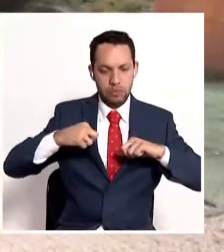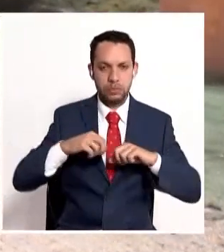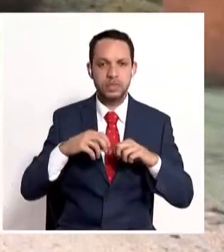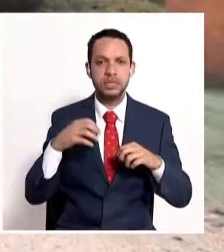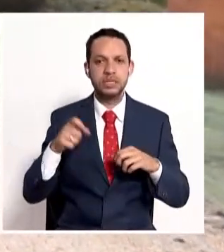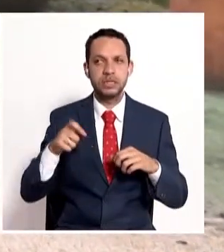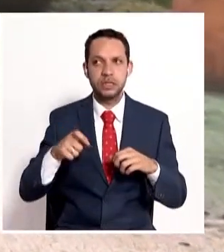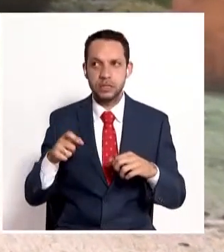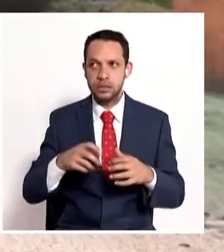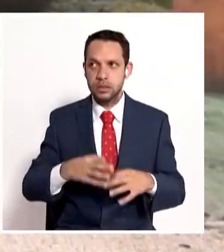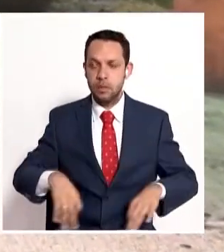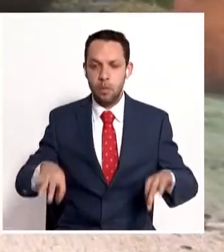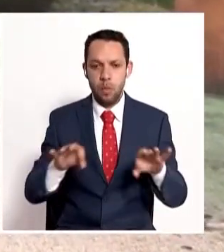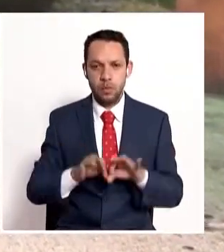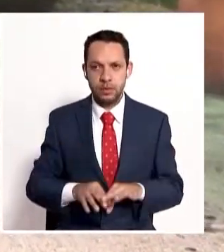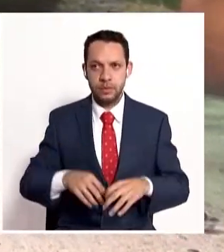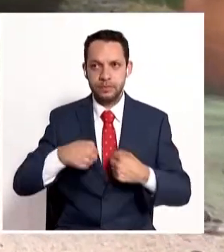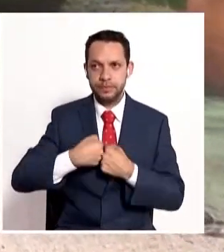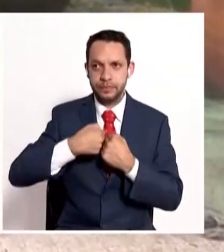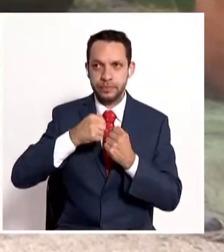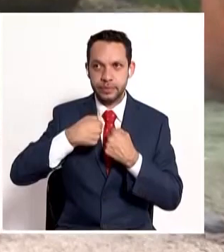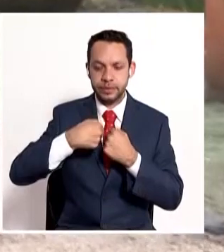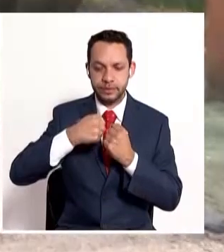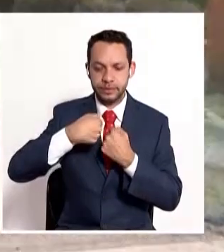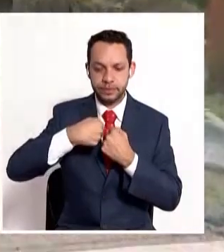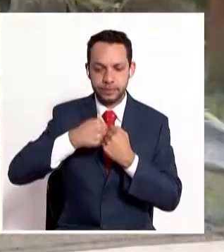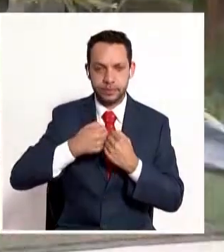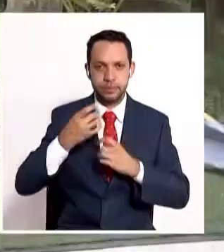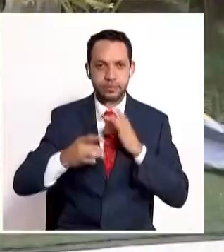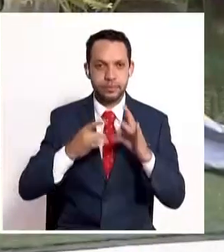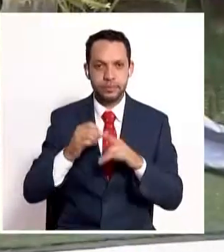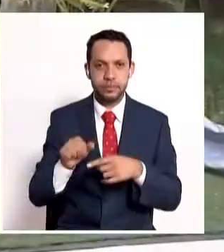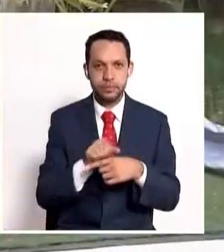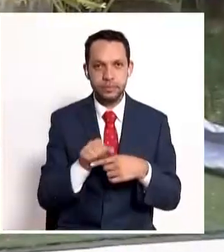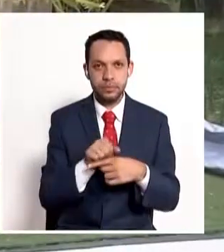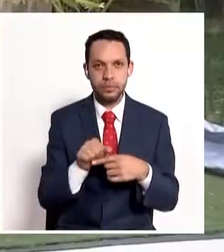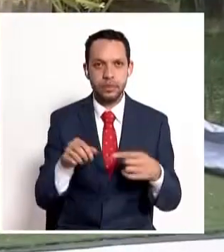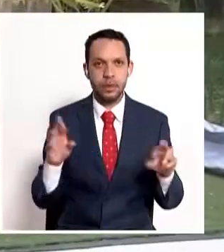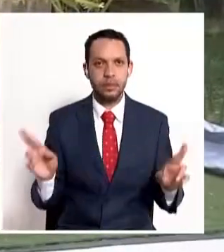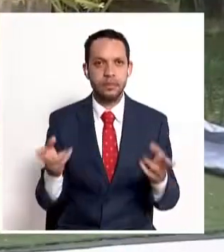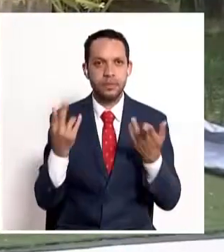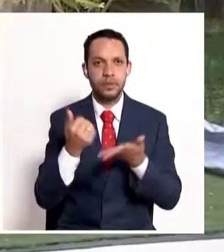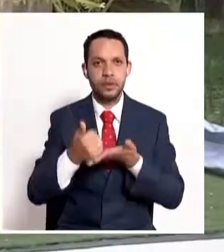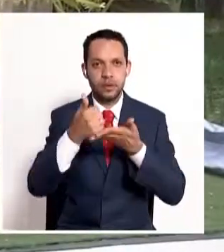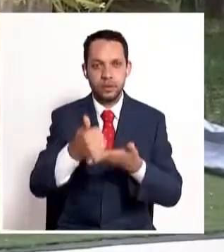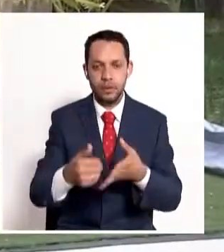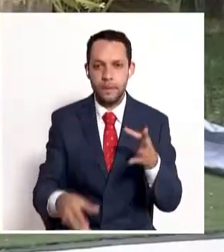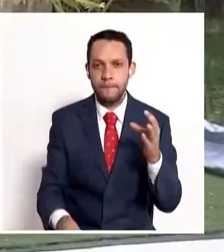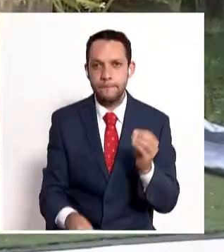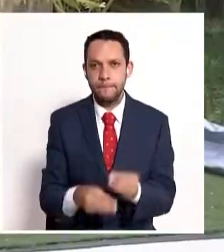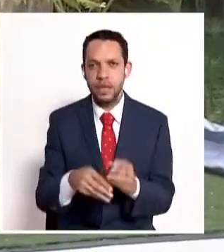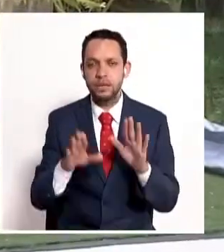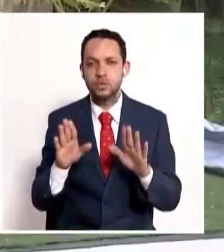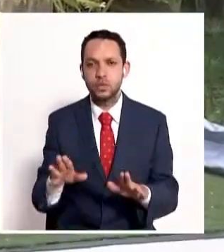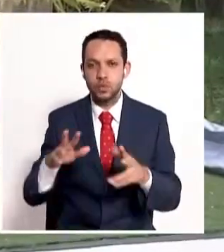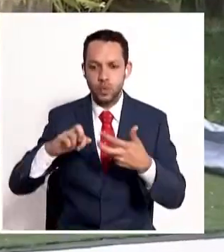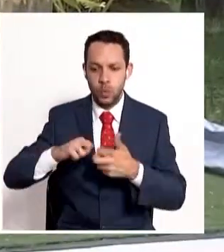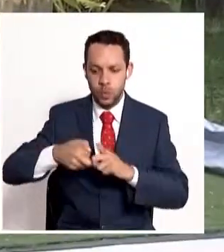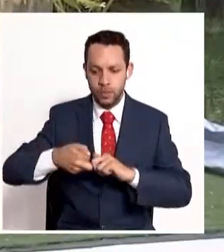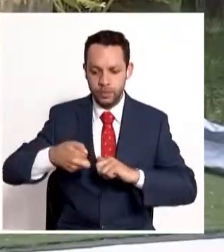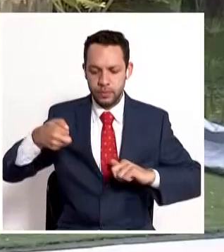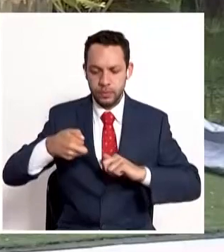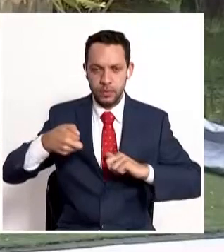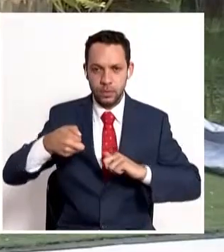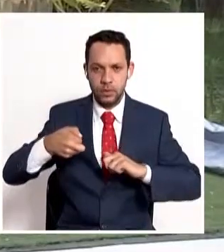con una buena flexión de la rodilla a hacer otro músculo que es muy importante estirar es el